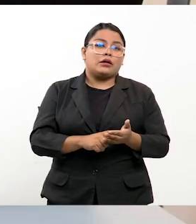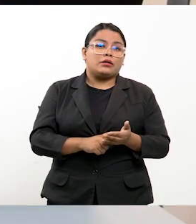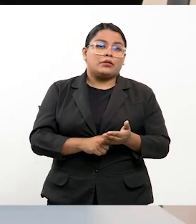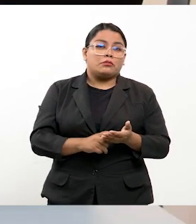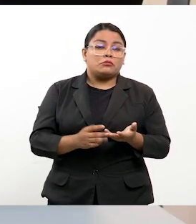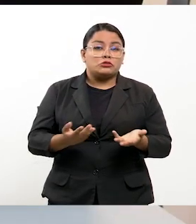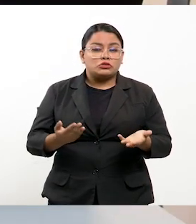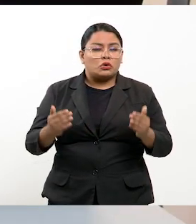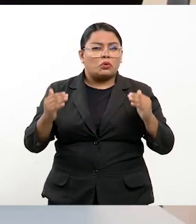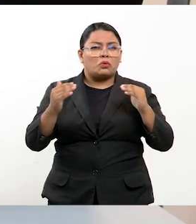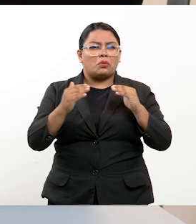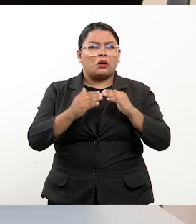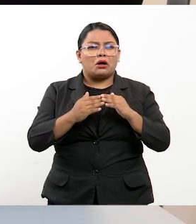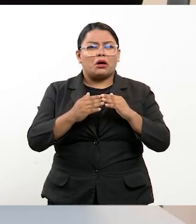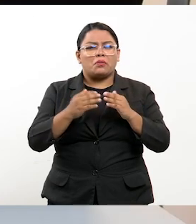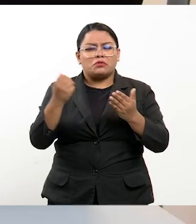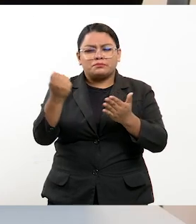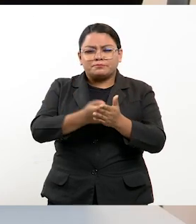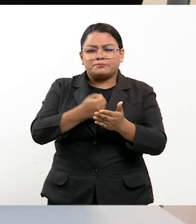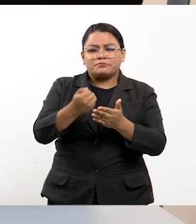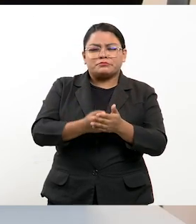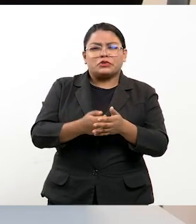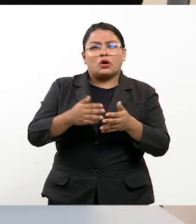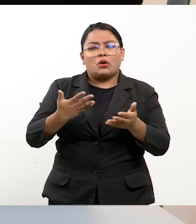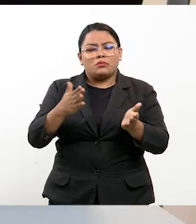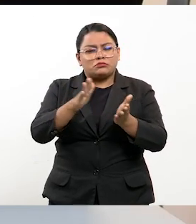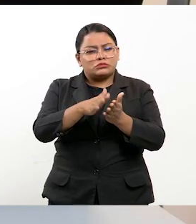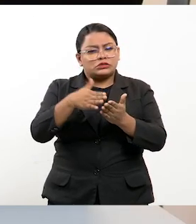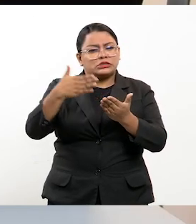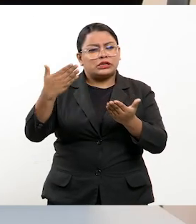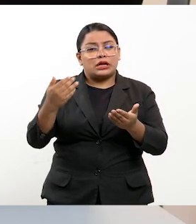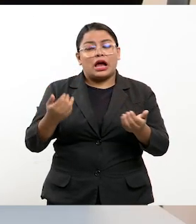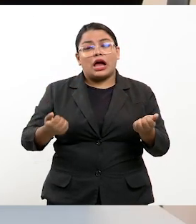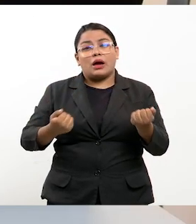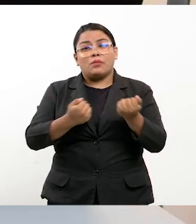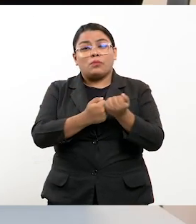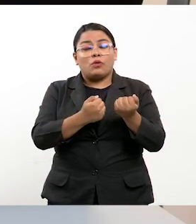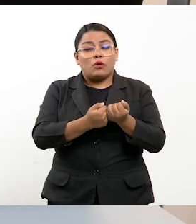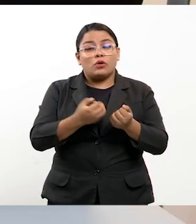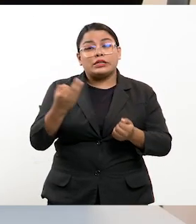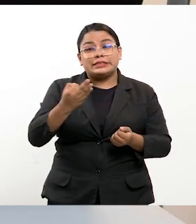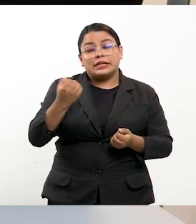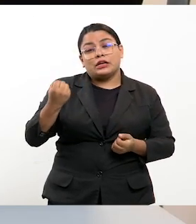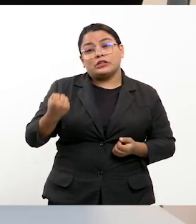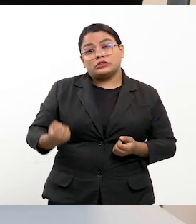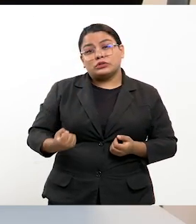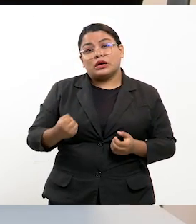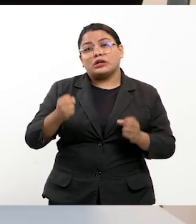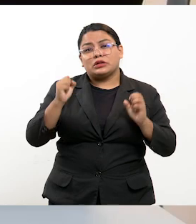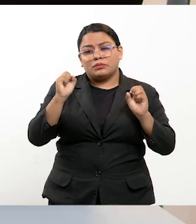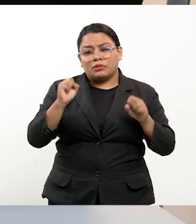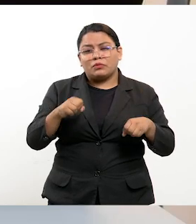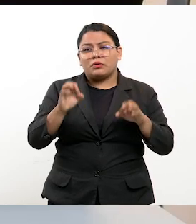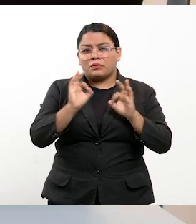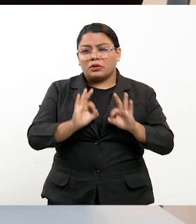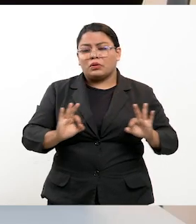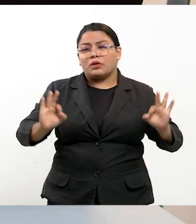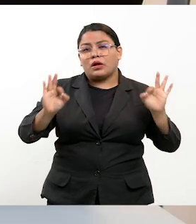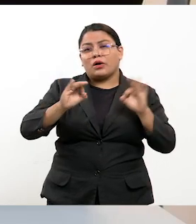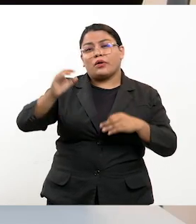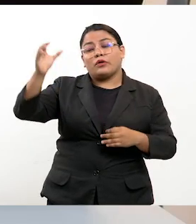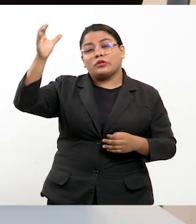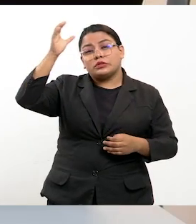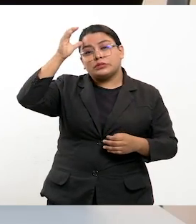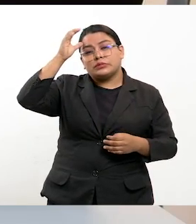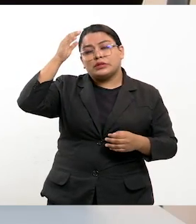también para realizar refuerzos o planificar la ayuda que necesite el estudiante para alcanzar los conocimientos. En